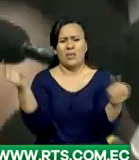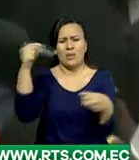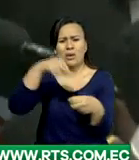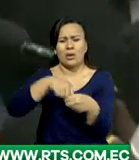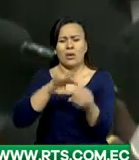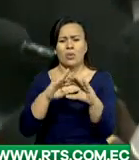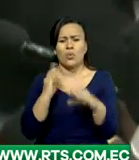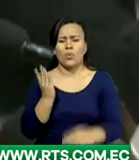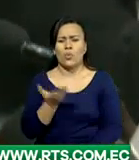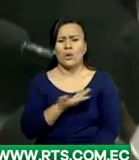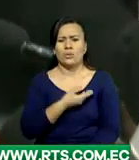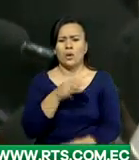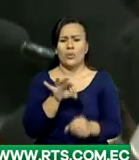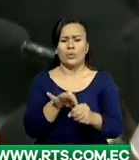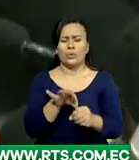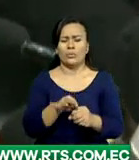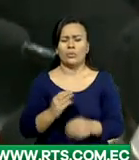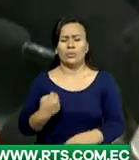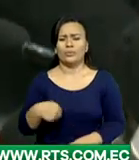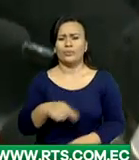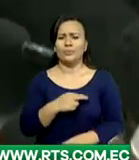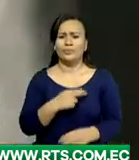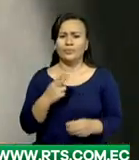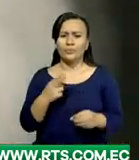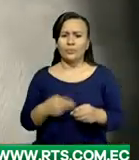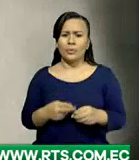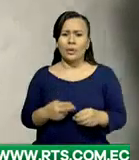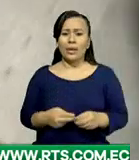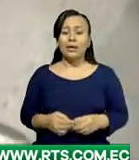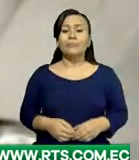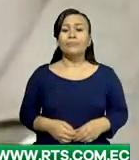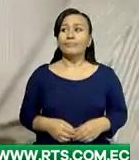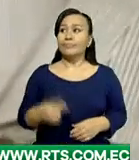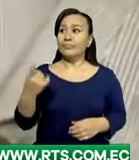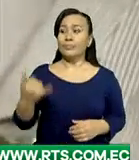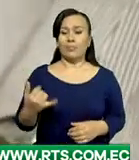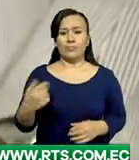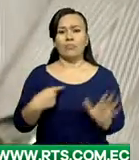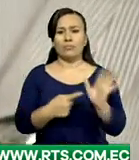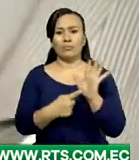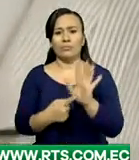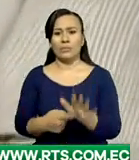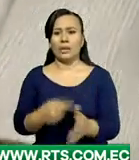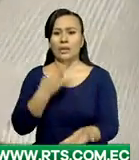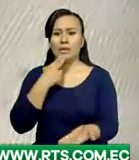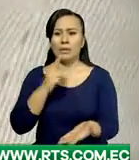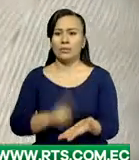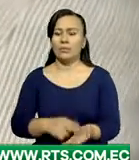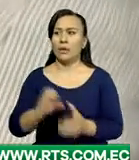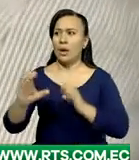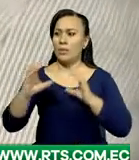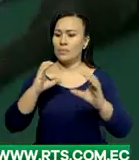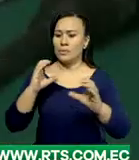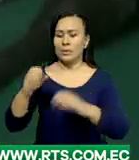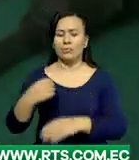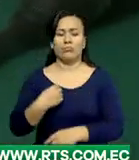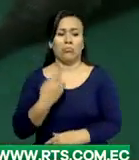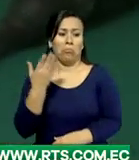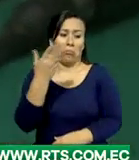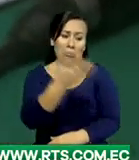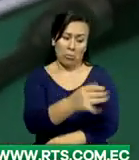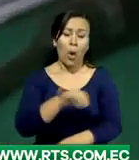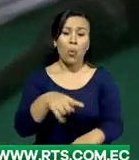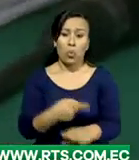campaña electoral en la que nosotros hemos participado. Quedará la cara a la justicia y que acudirá al llamado de la fiscalía en la diligencia que está prevista para